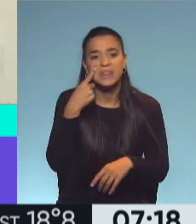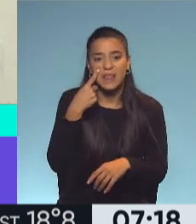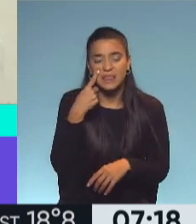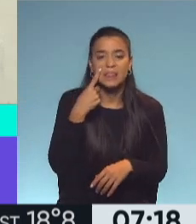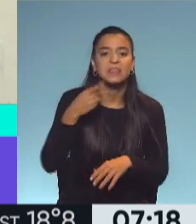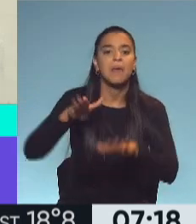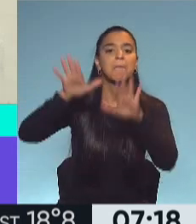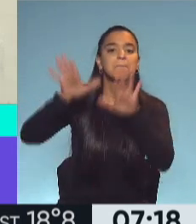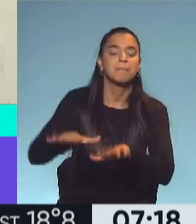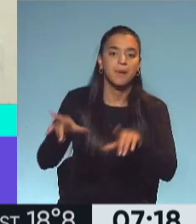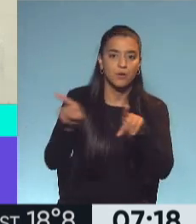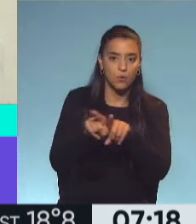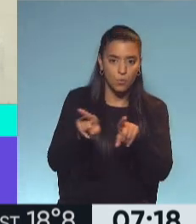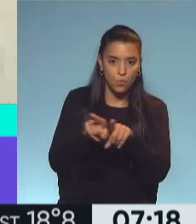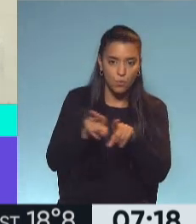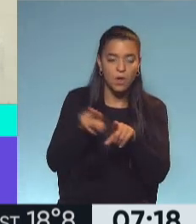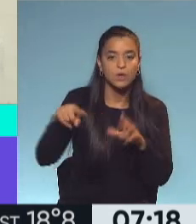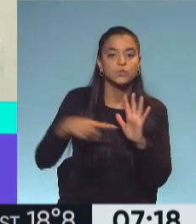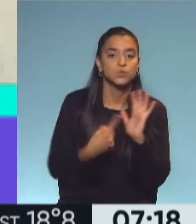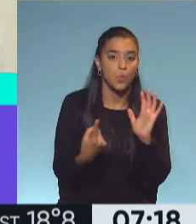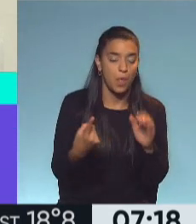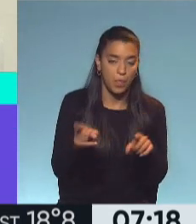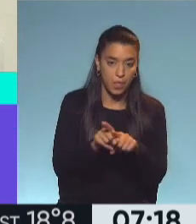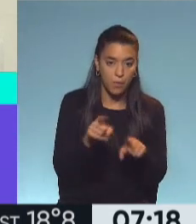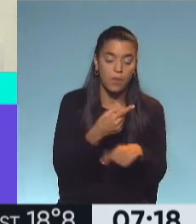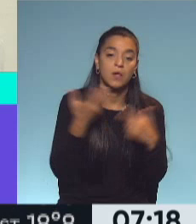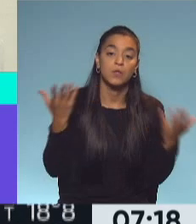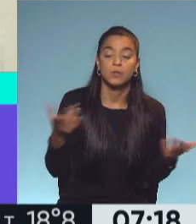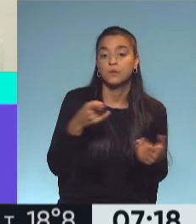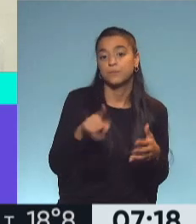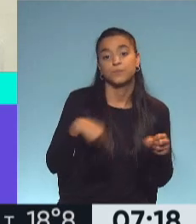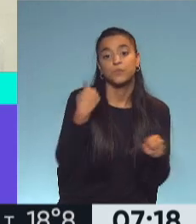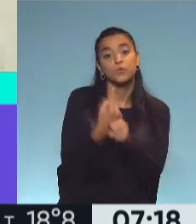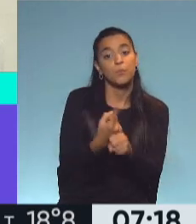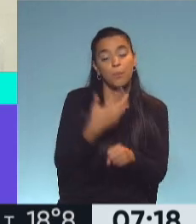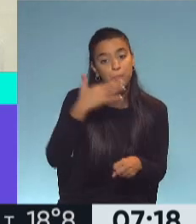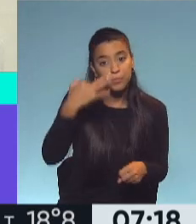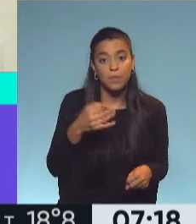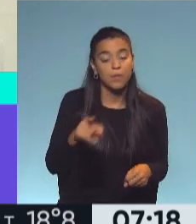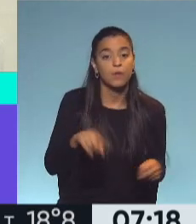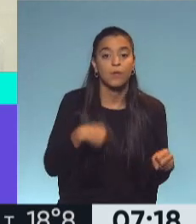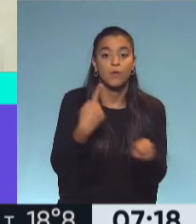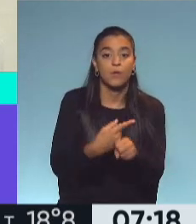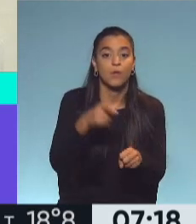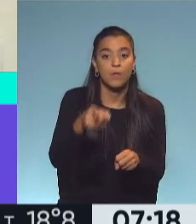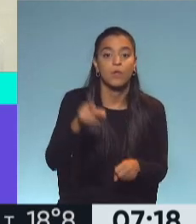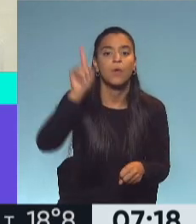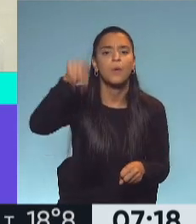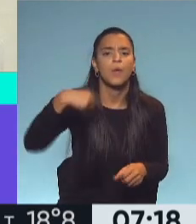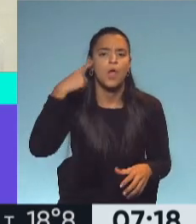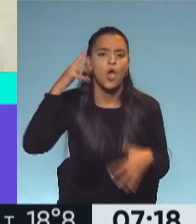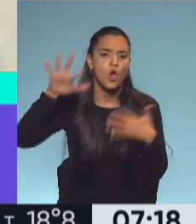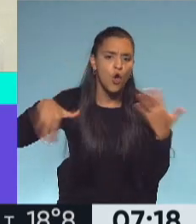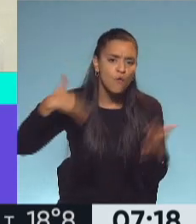paros como hizo el de la Ciudad de Buenos Aires. Y bueno, y eso no se puede hacer. La verdad que creemos que trae